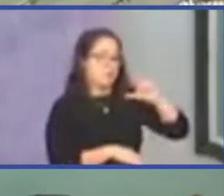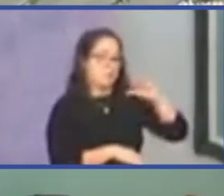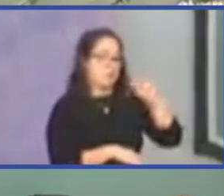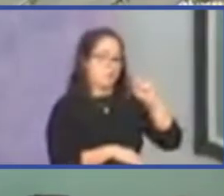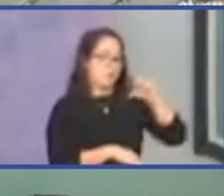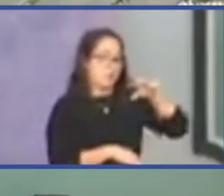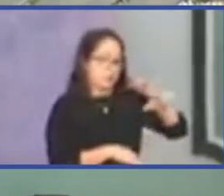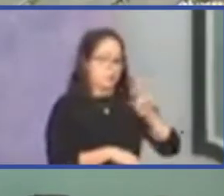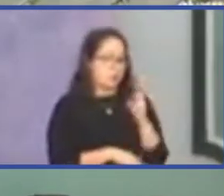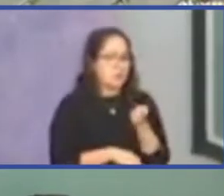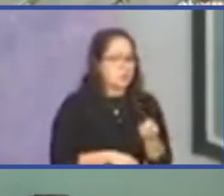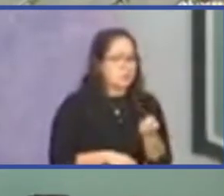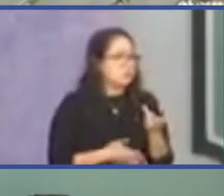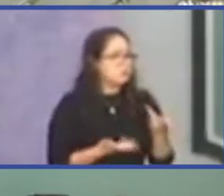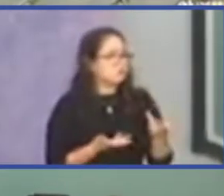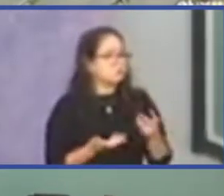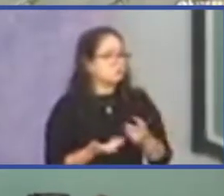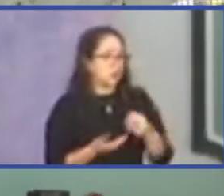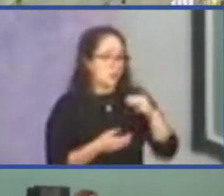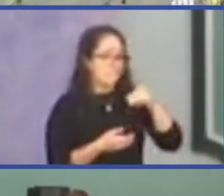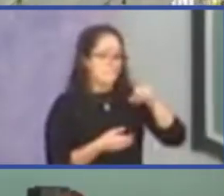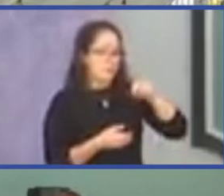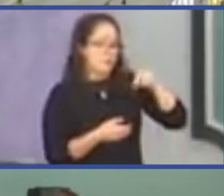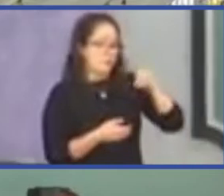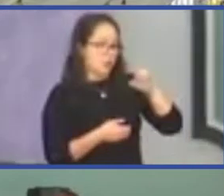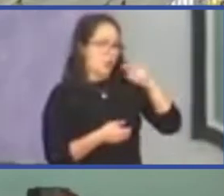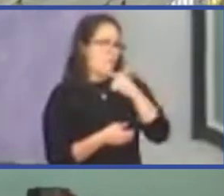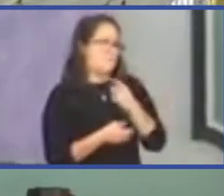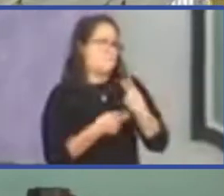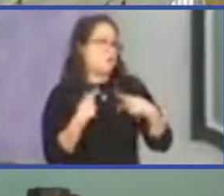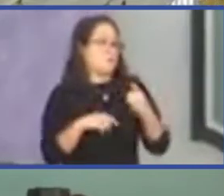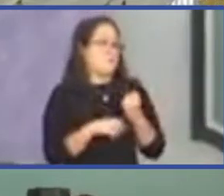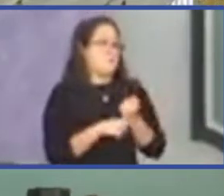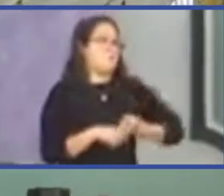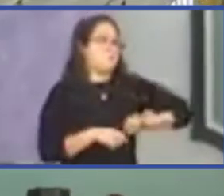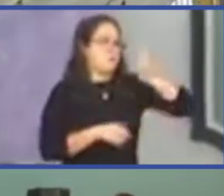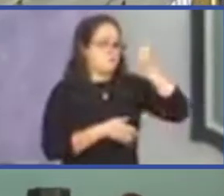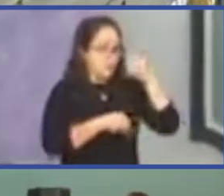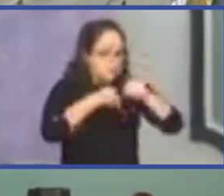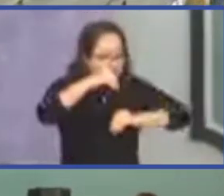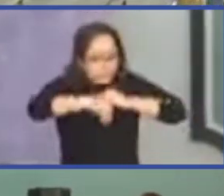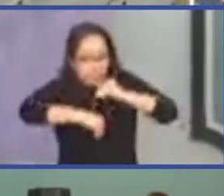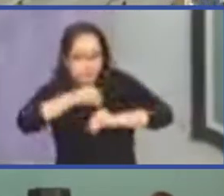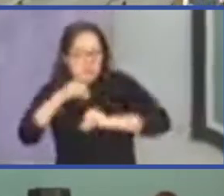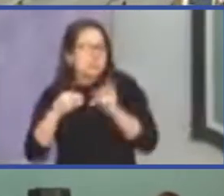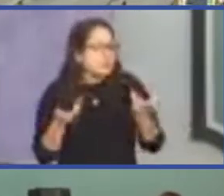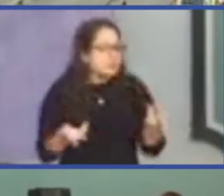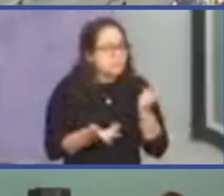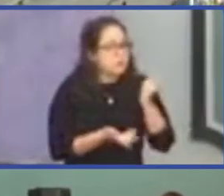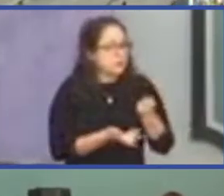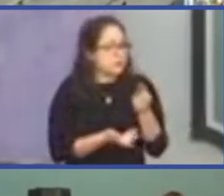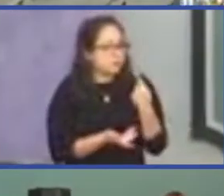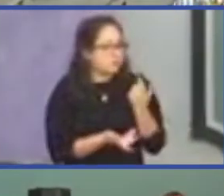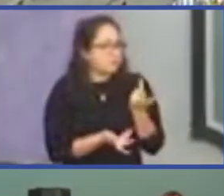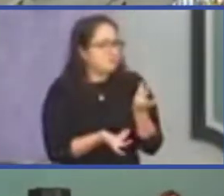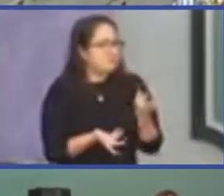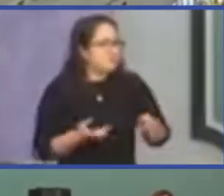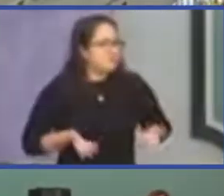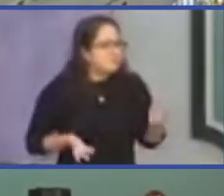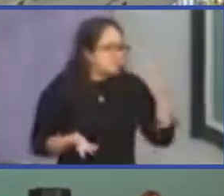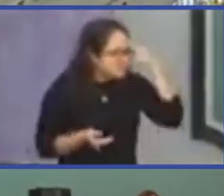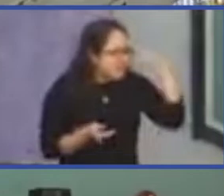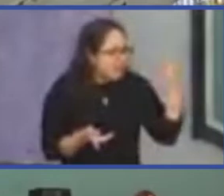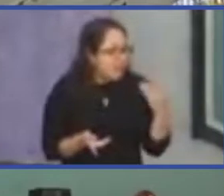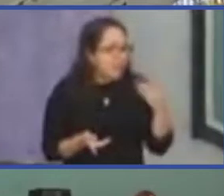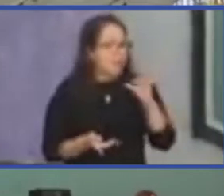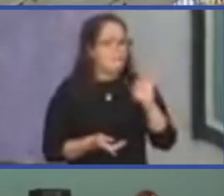Mandelbrot que fue la persona que lo construyó por primera vez y ¿qué tienen de gracia estos fractales? Pues generalmente estos fractales